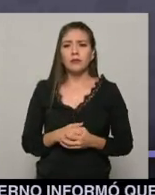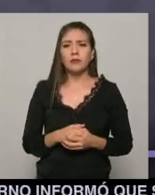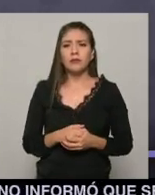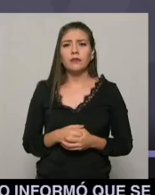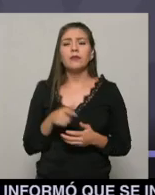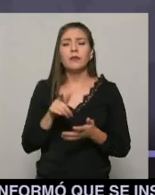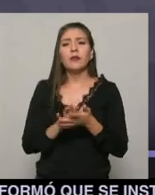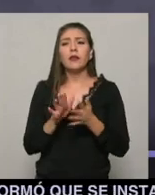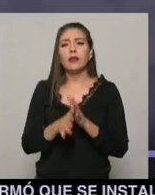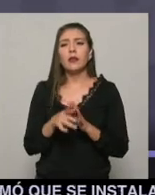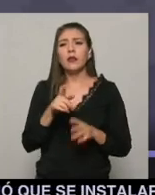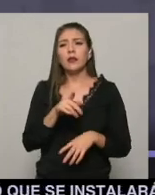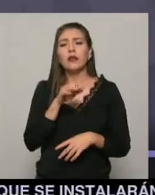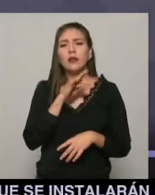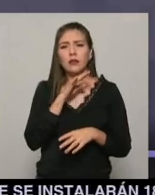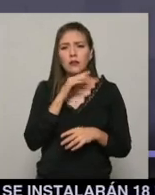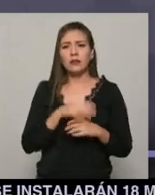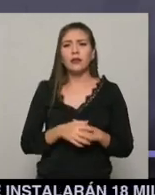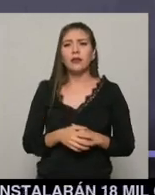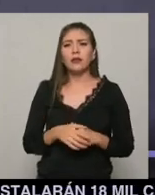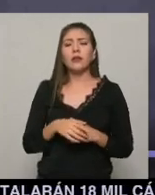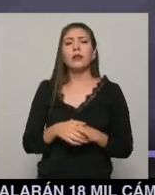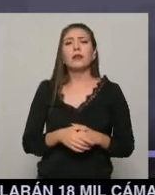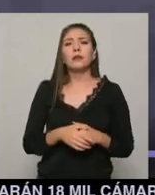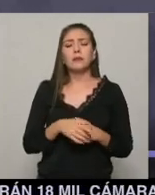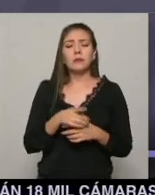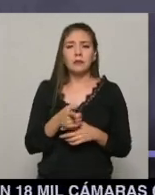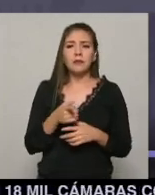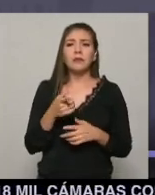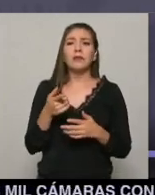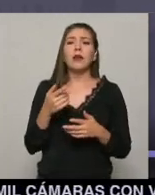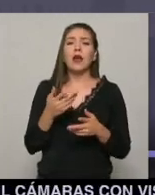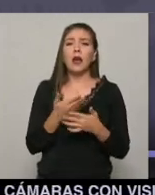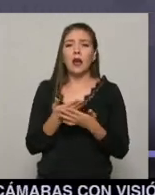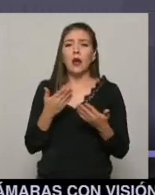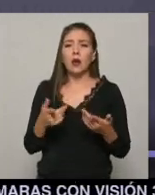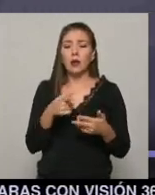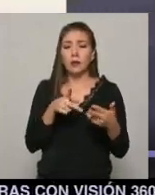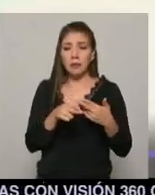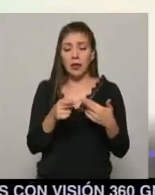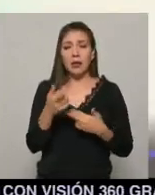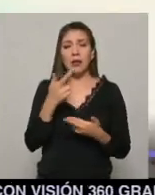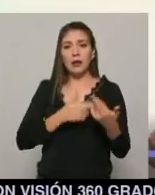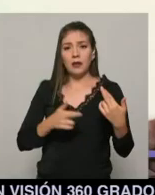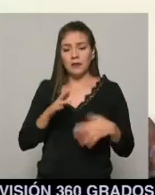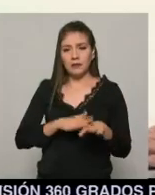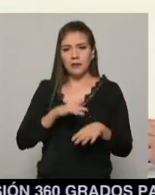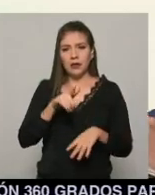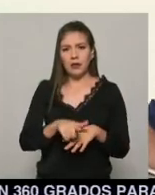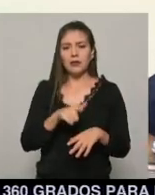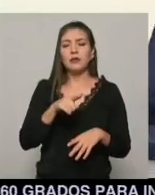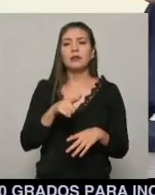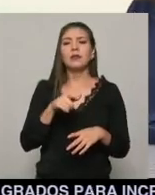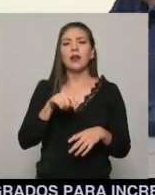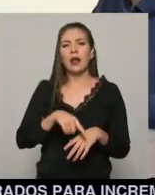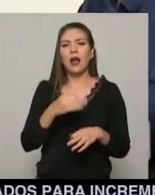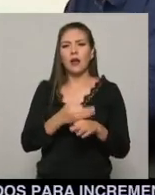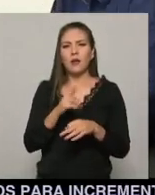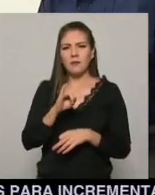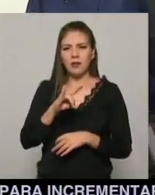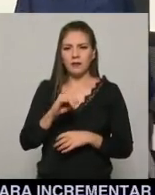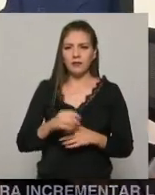organizada uniformada. Vamos a quedarnos con esta reflexión. Fernando, David, vamos a una pausa y ya volvemos aquí en Agenda y Contexto. Estamos en vivo.